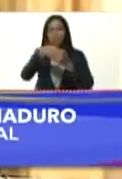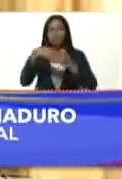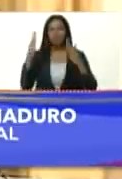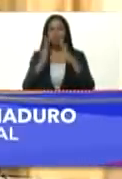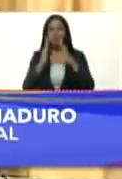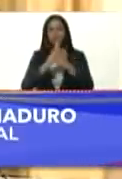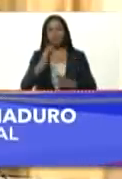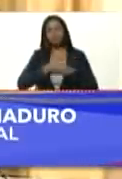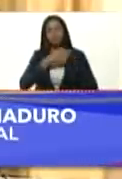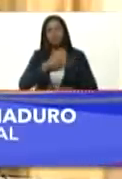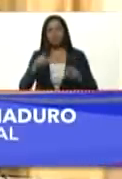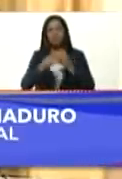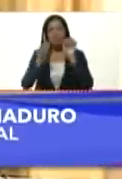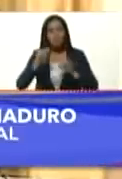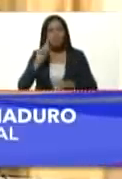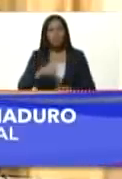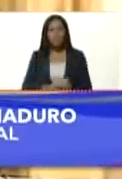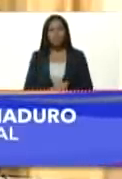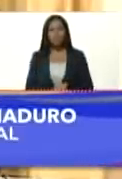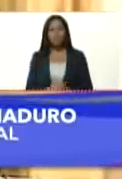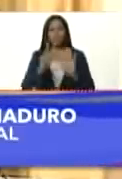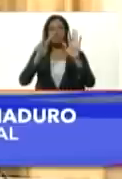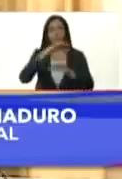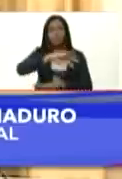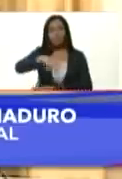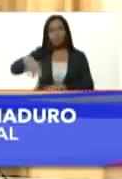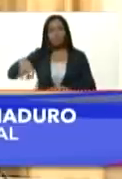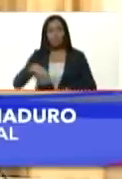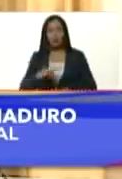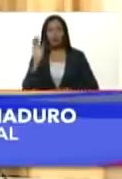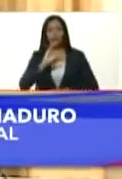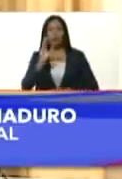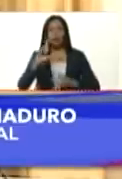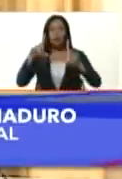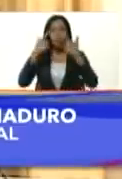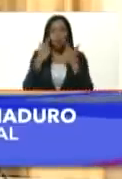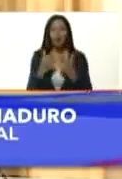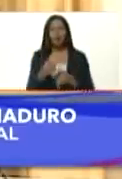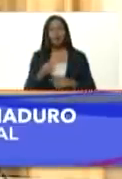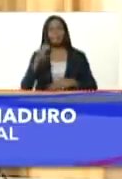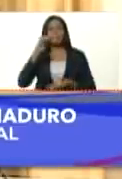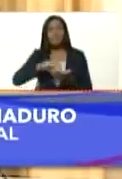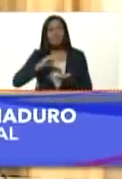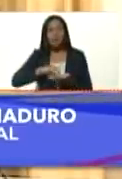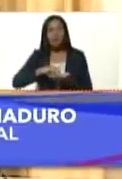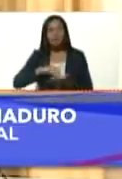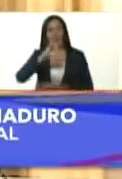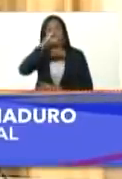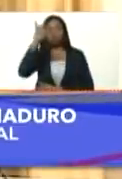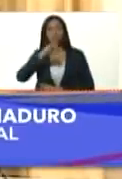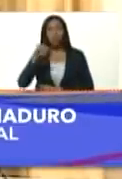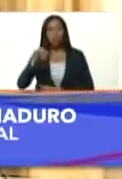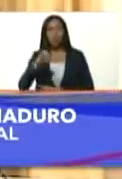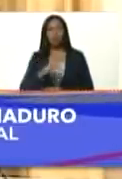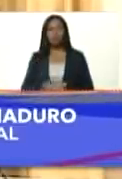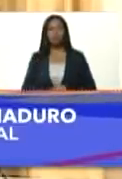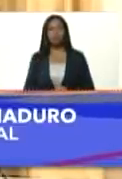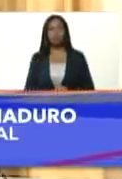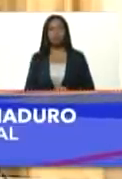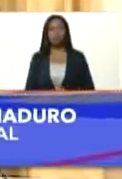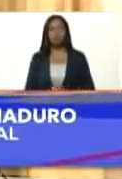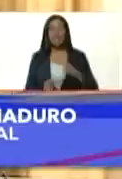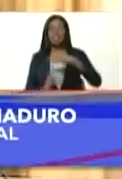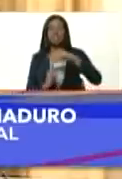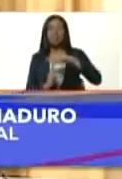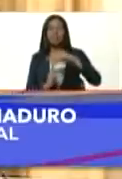social. En 7 estados, en Caracas, La Guaira, Miranda, Zulia,